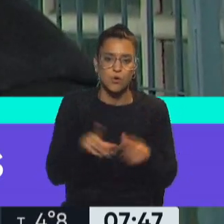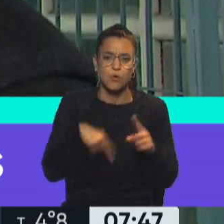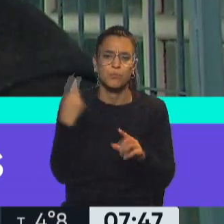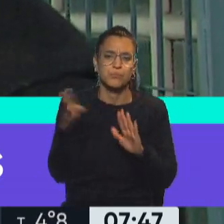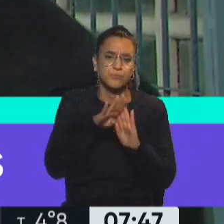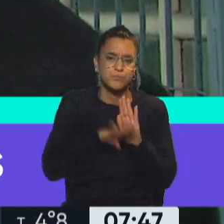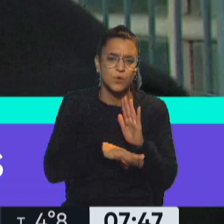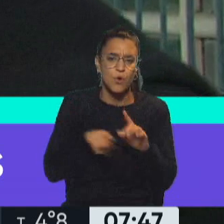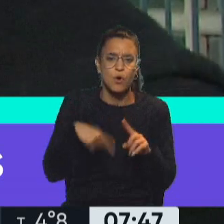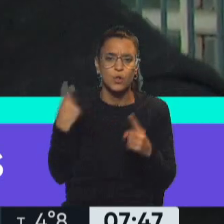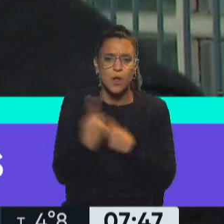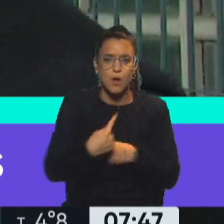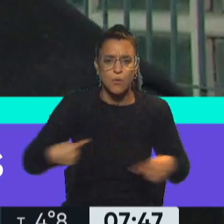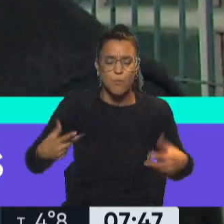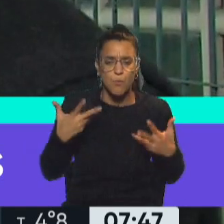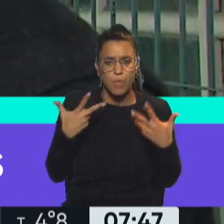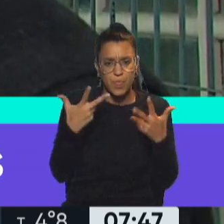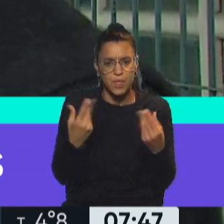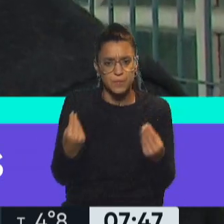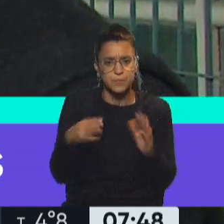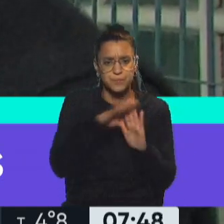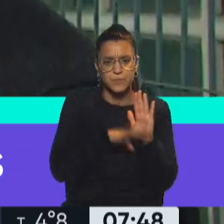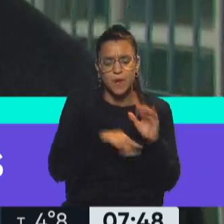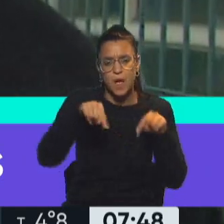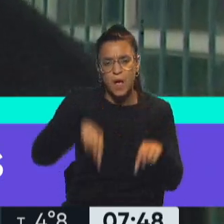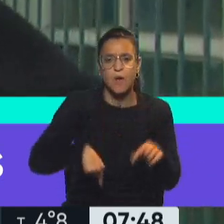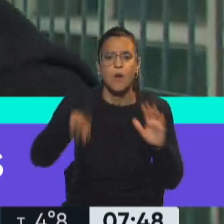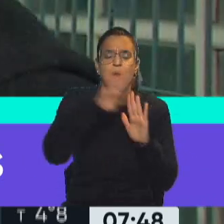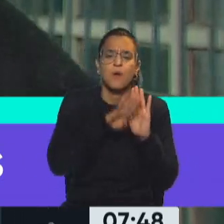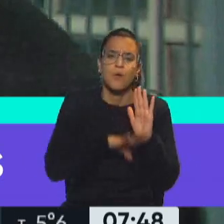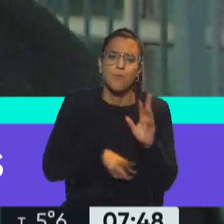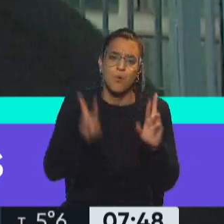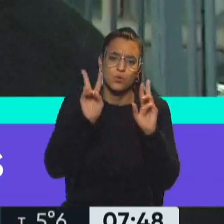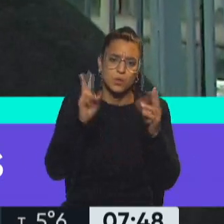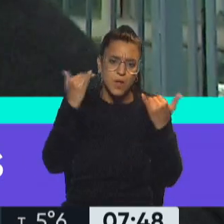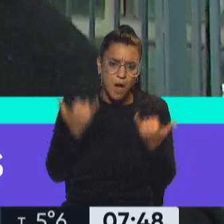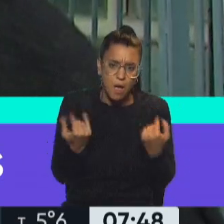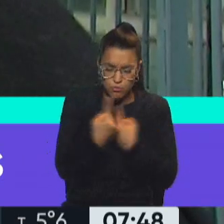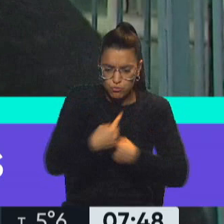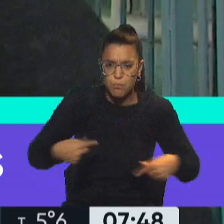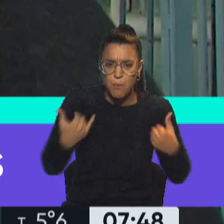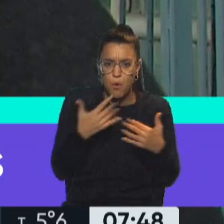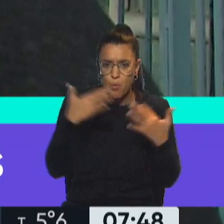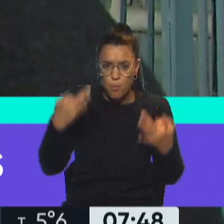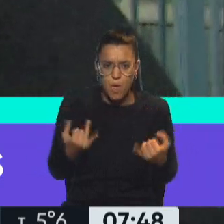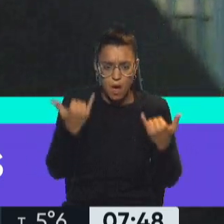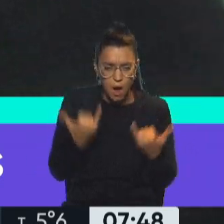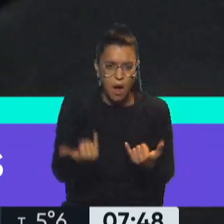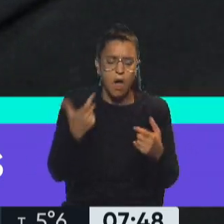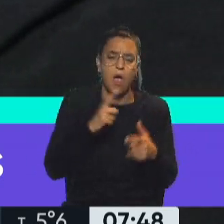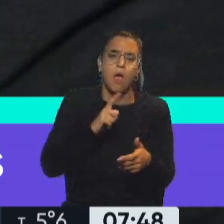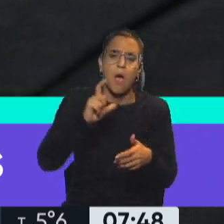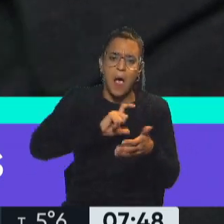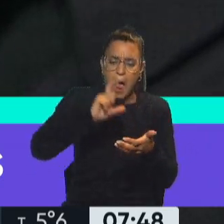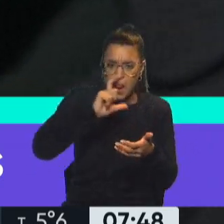nos pueda resaltar? No, acá el protocolo, por suerte, tenemos los elementos como para poder cumplirlo. O sea, tenemos alcohol en